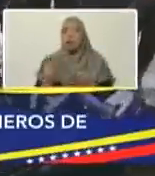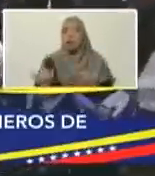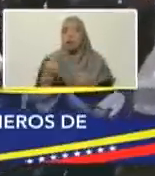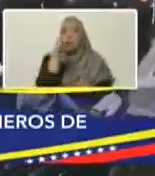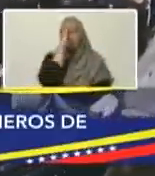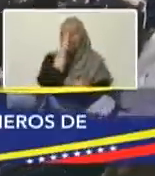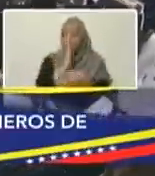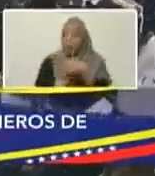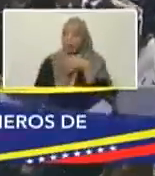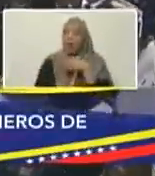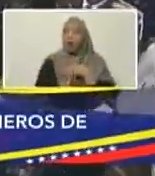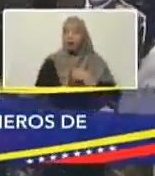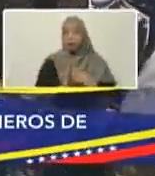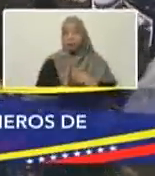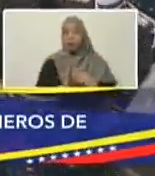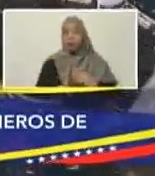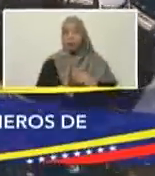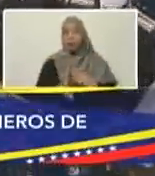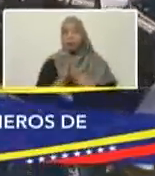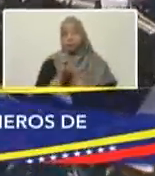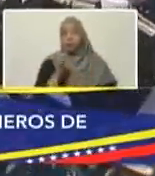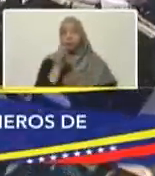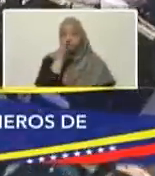Humildad, humildad,